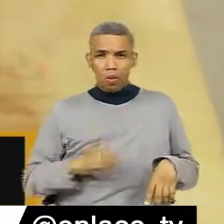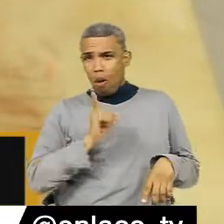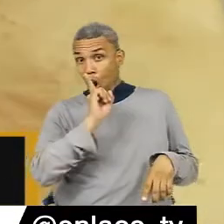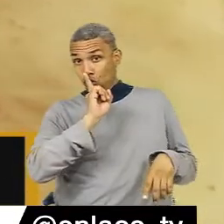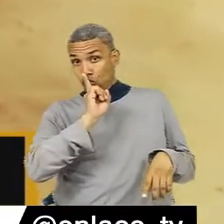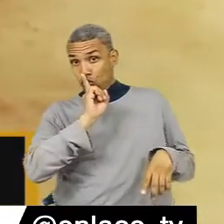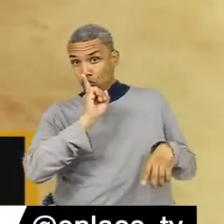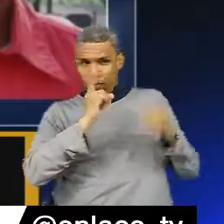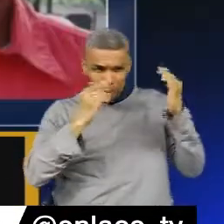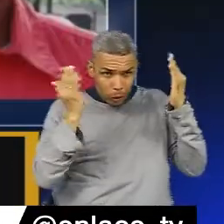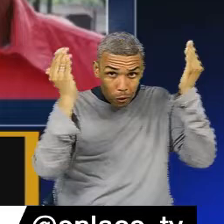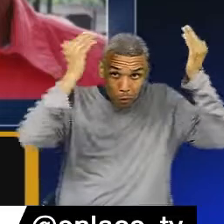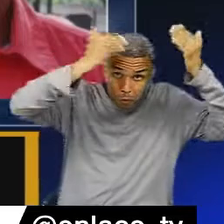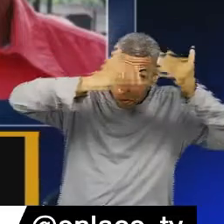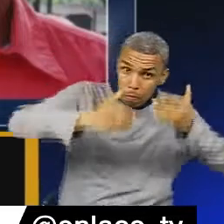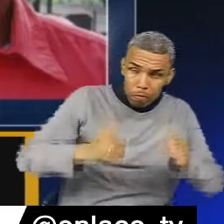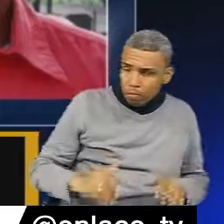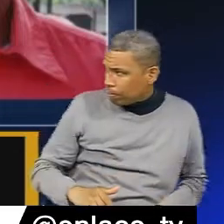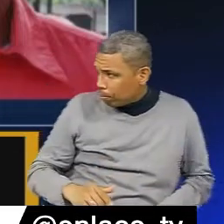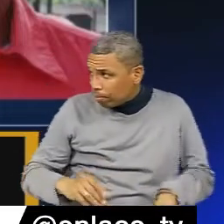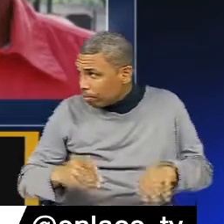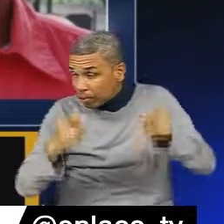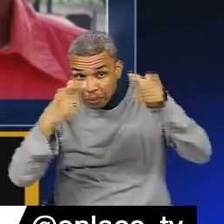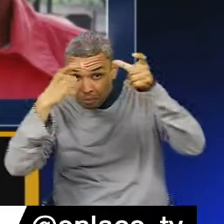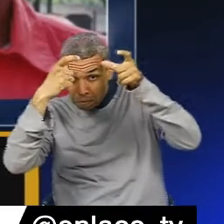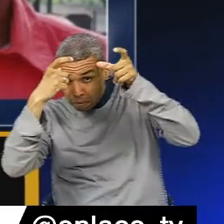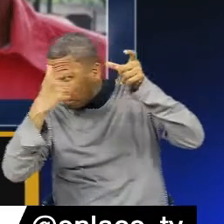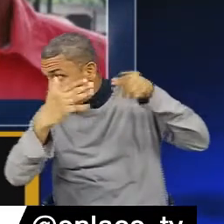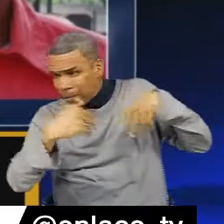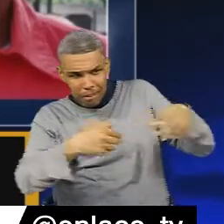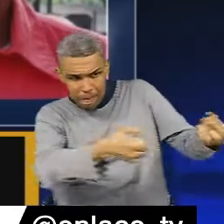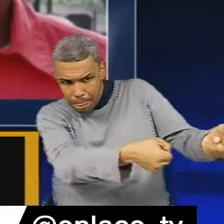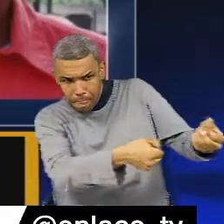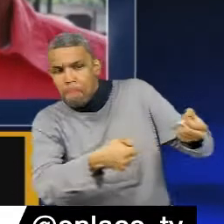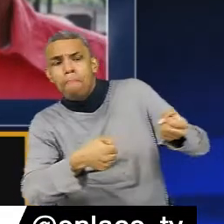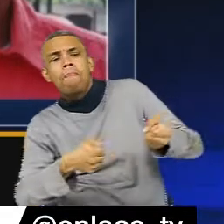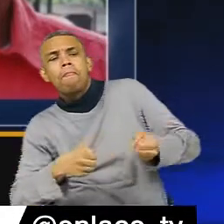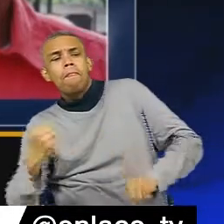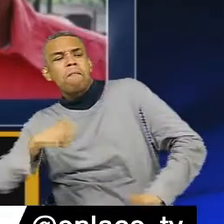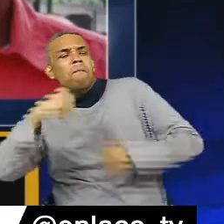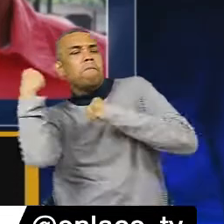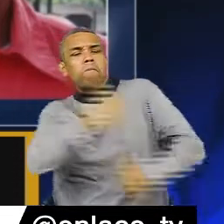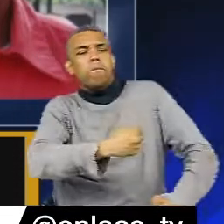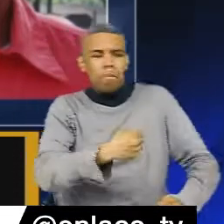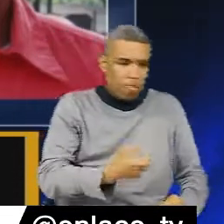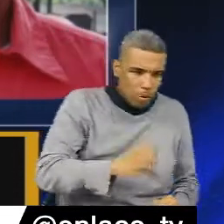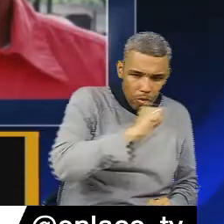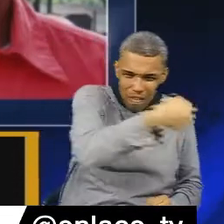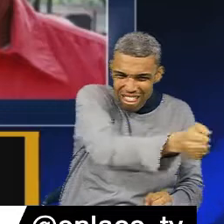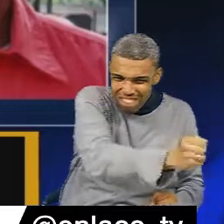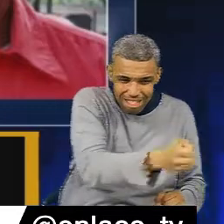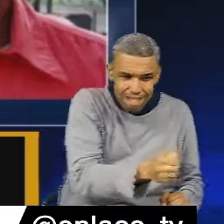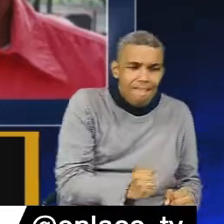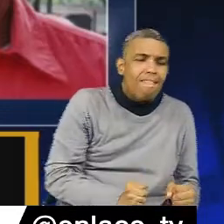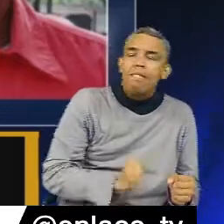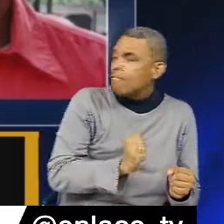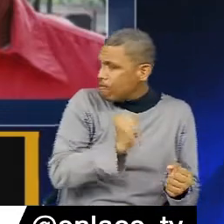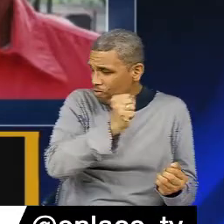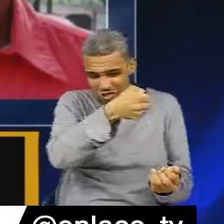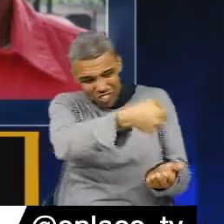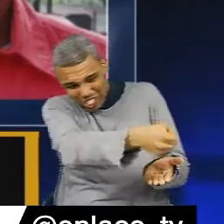certeza de los operativos que están haciendo, pero sí he encontrado que la preocupación es muy grande debido a la cantidad de